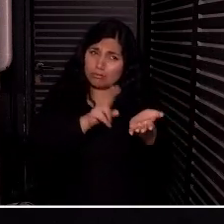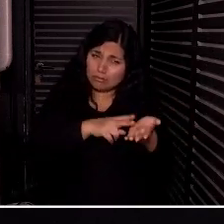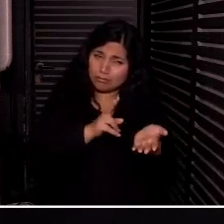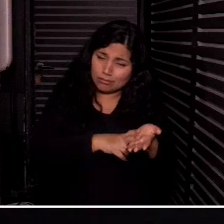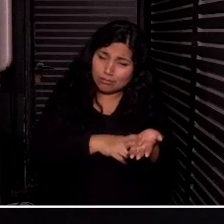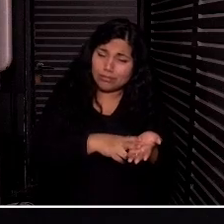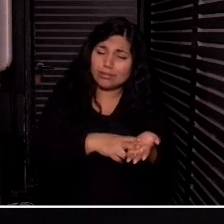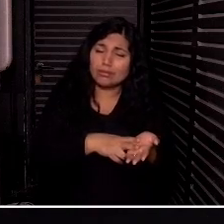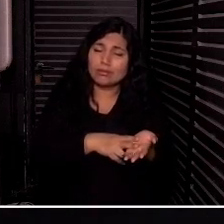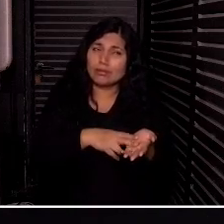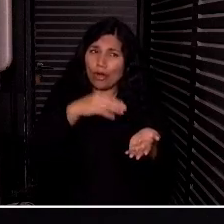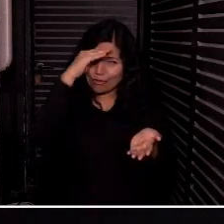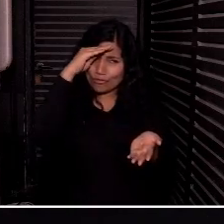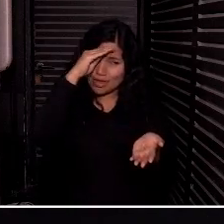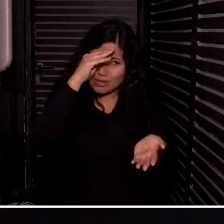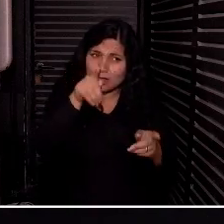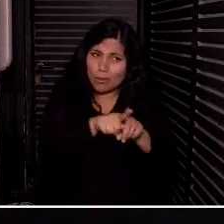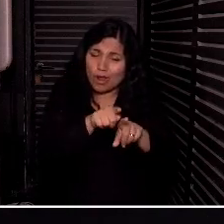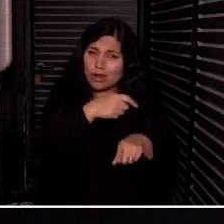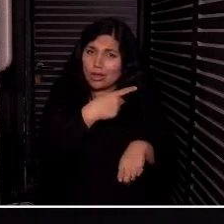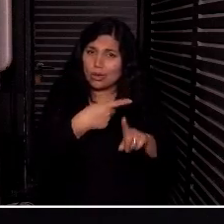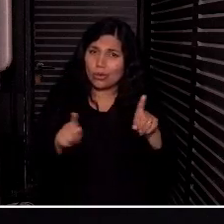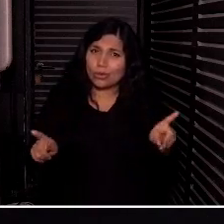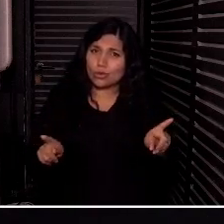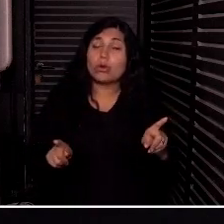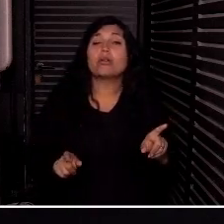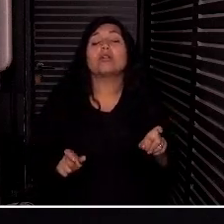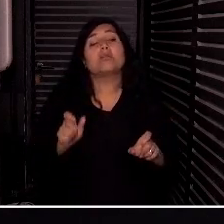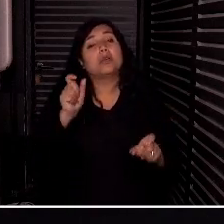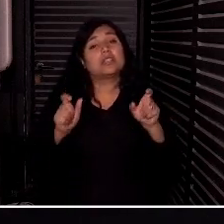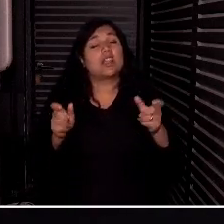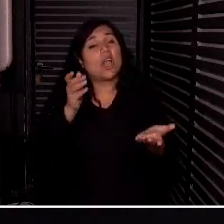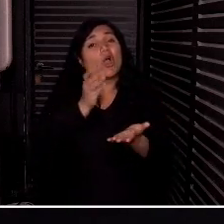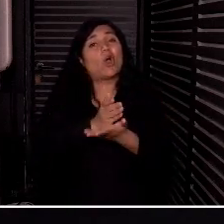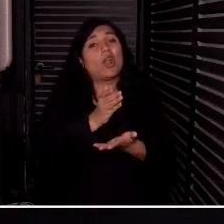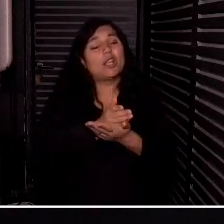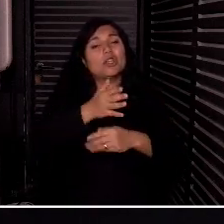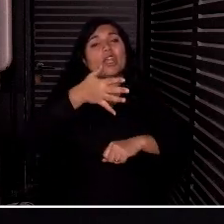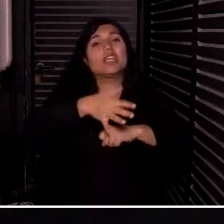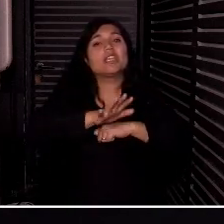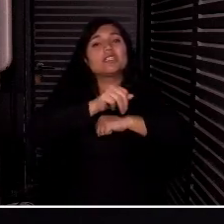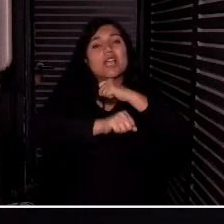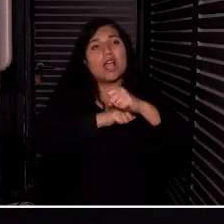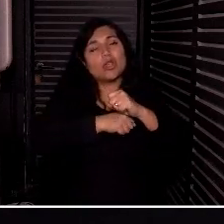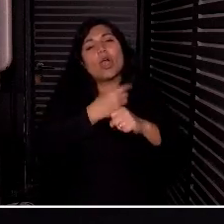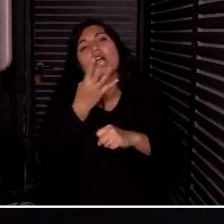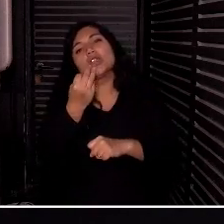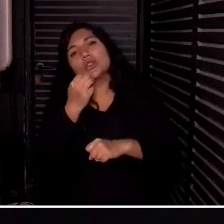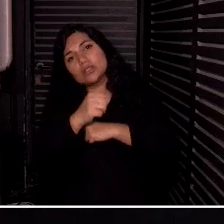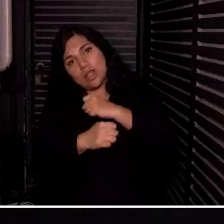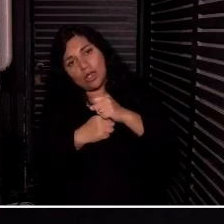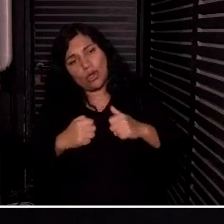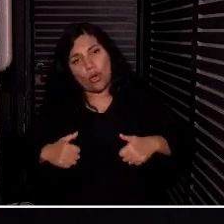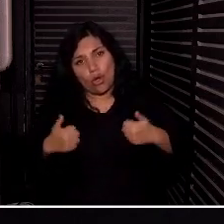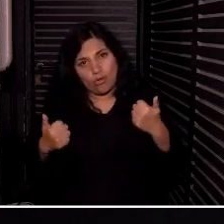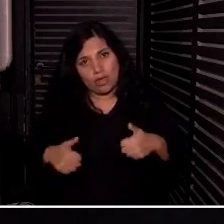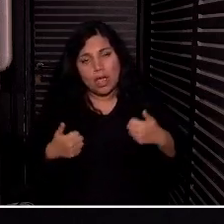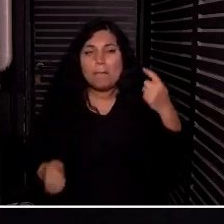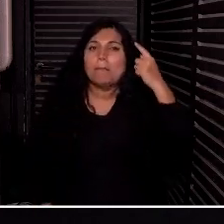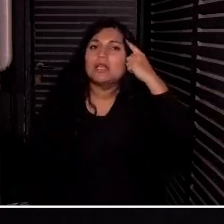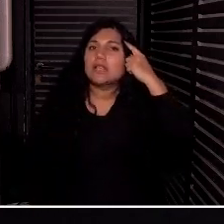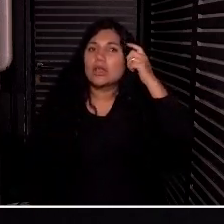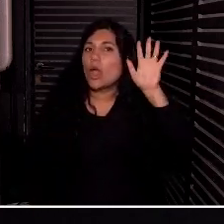Eso lo están pensando nuestros estudiantes de colegios de 15 años de 14 15 años y